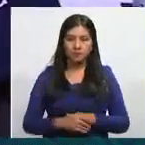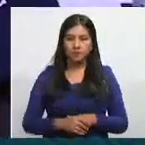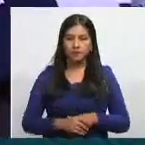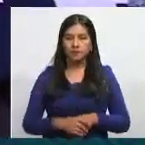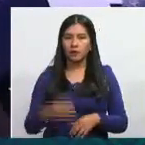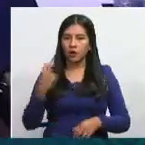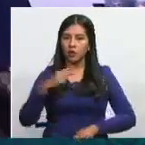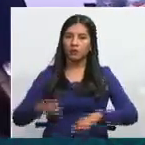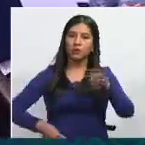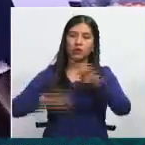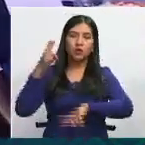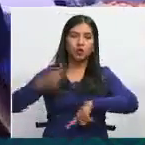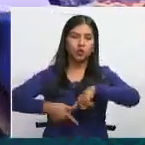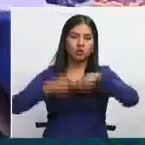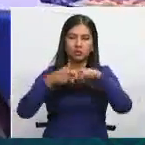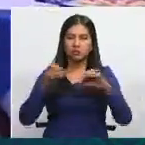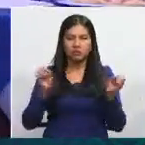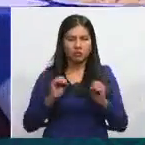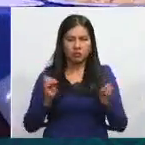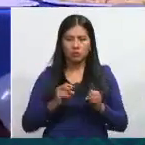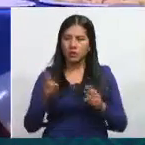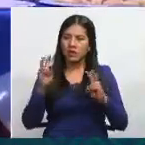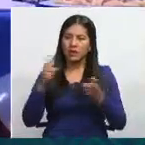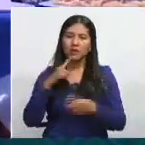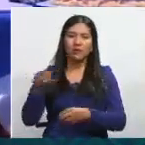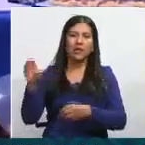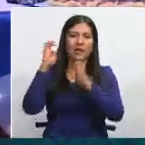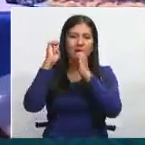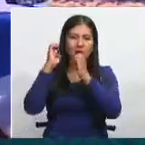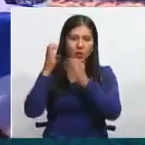No, está la secretaria de Educación y